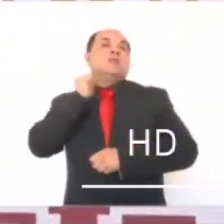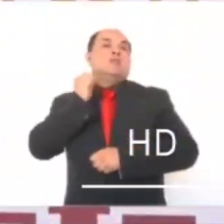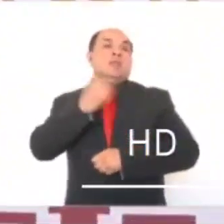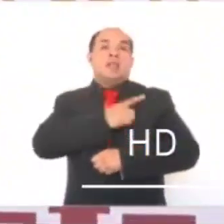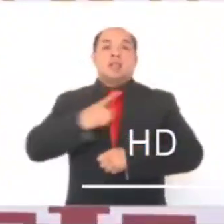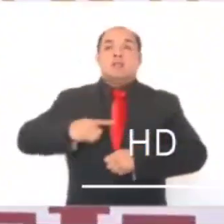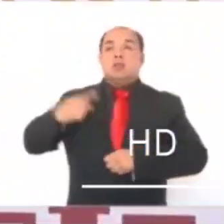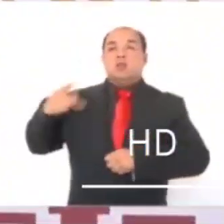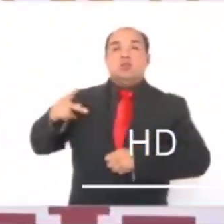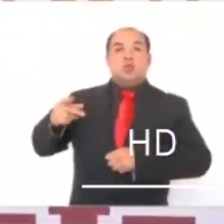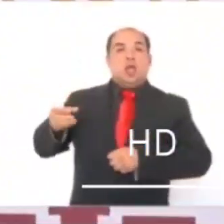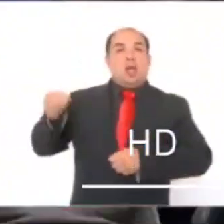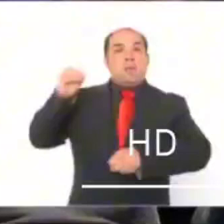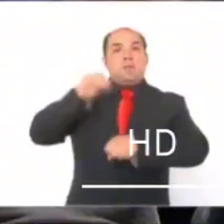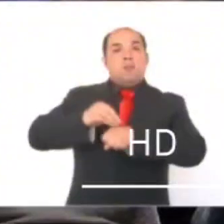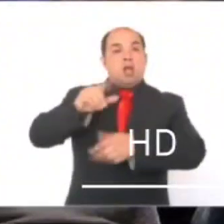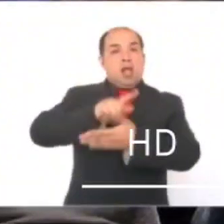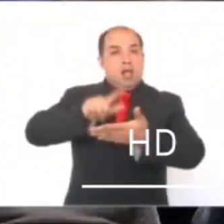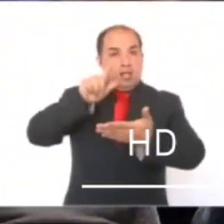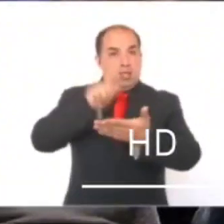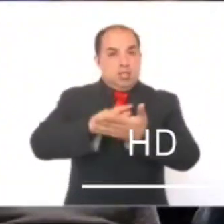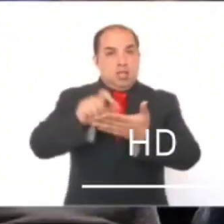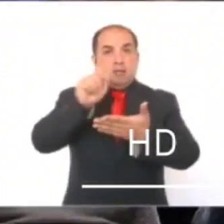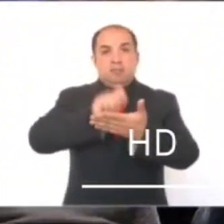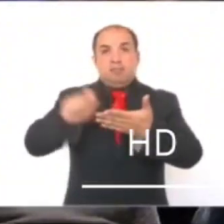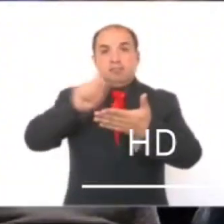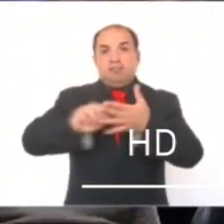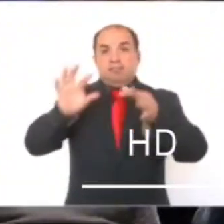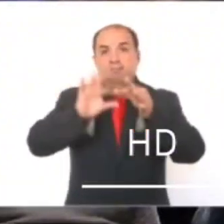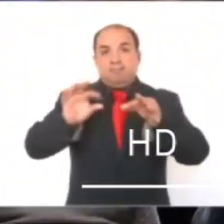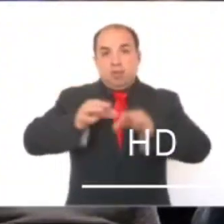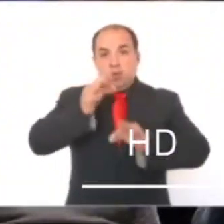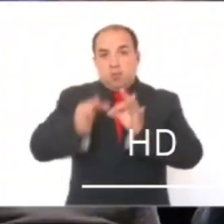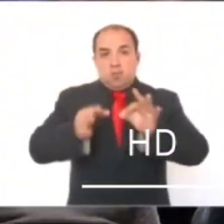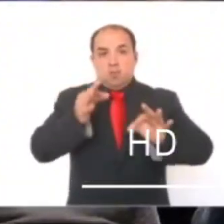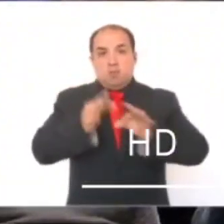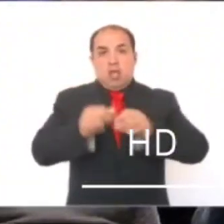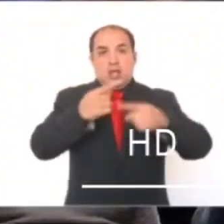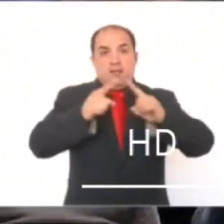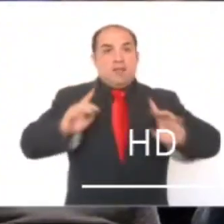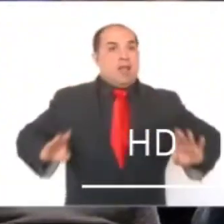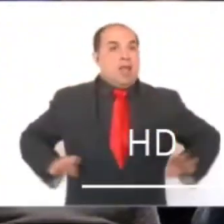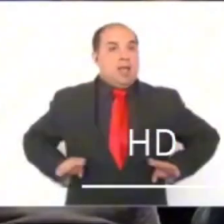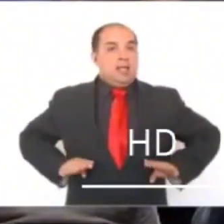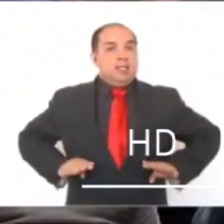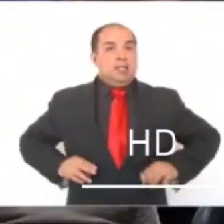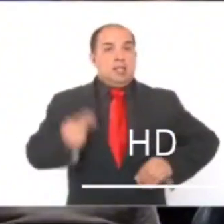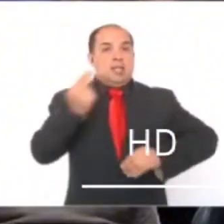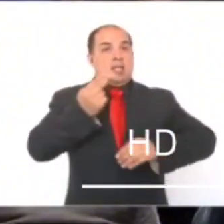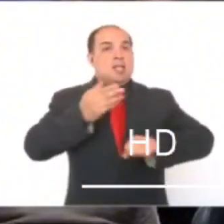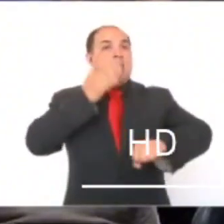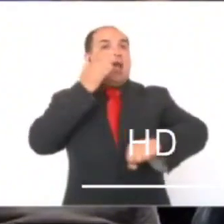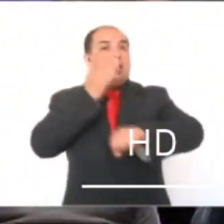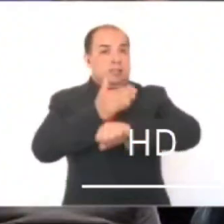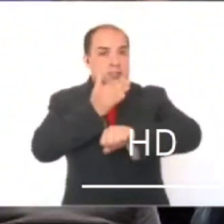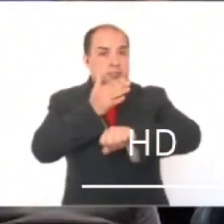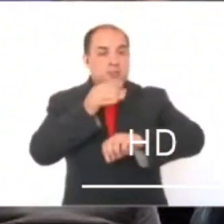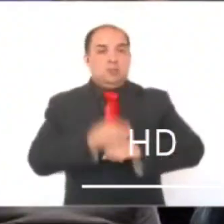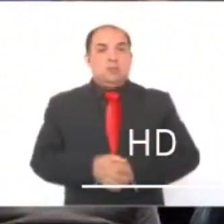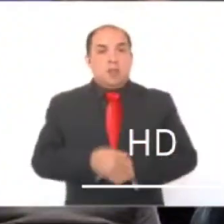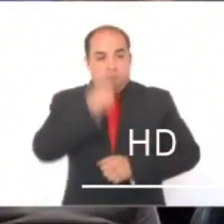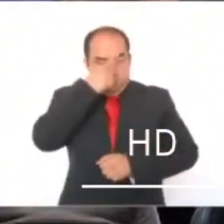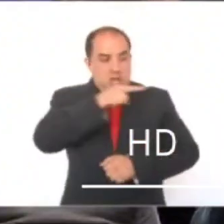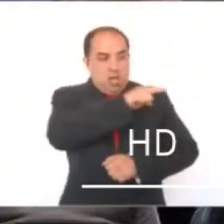llevar a los códigos la descripción más exacta de las conductas que debemos sancionar para que